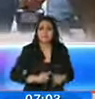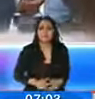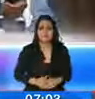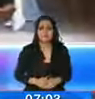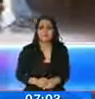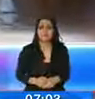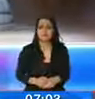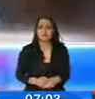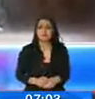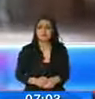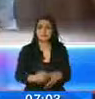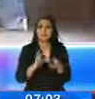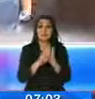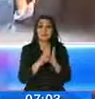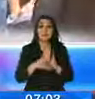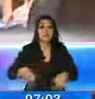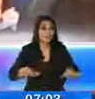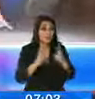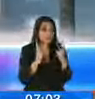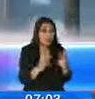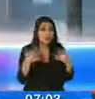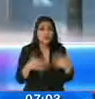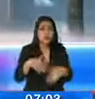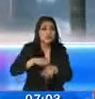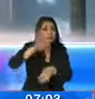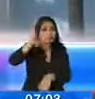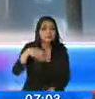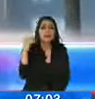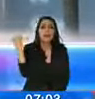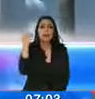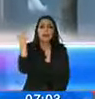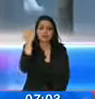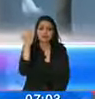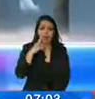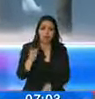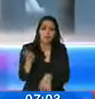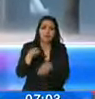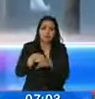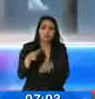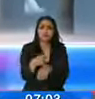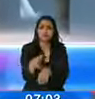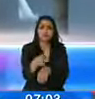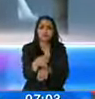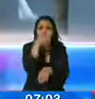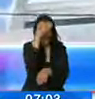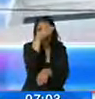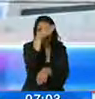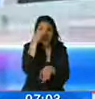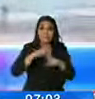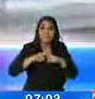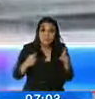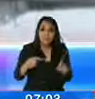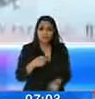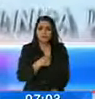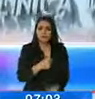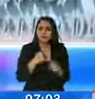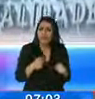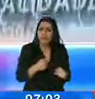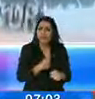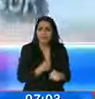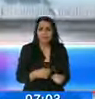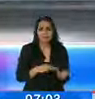el incidente, los vecinos llamaron a una ambulancia y el ciudadano fue trasladado a una clínica. Sin embargo, la herida que recibió le